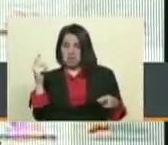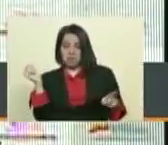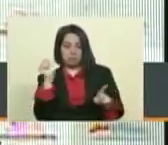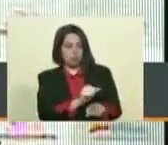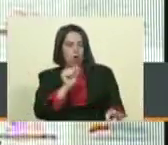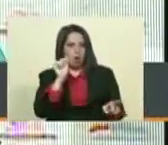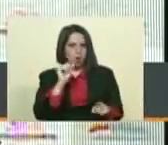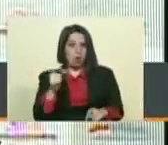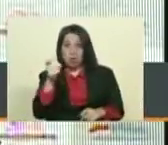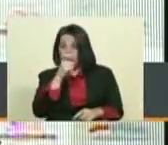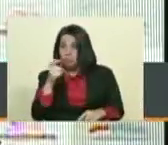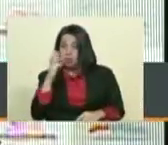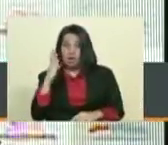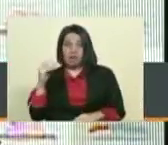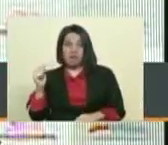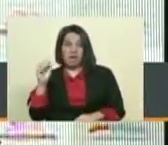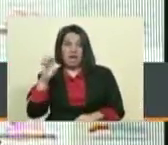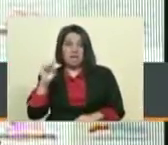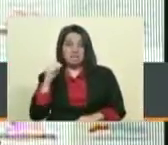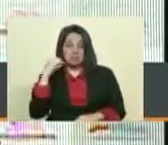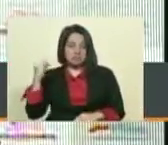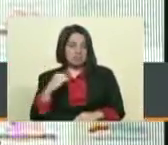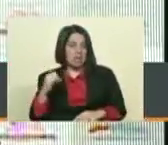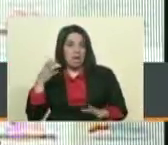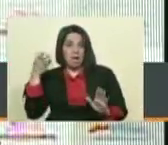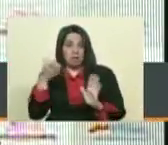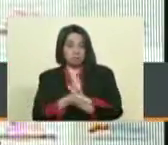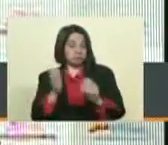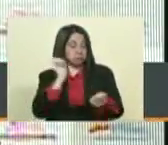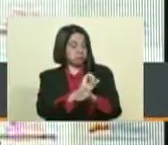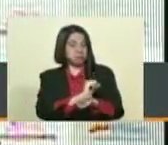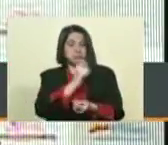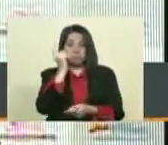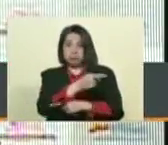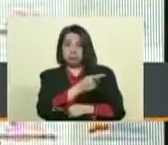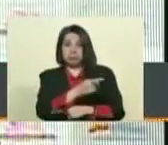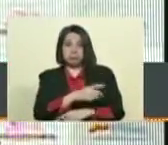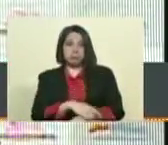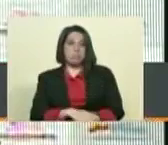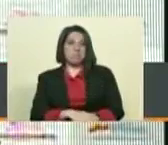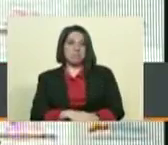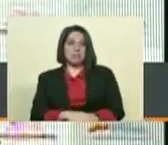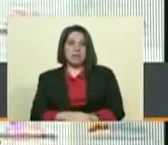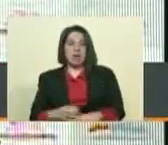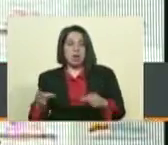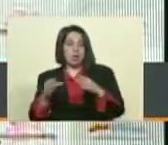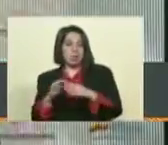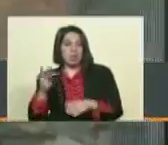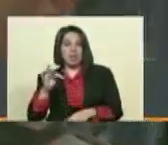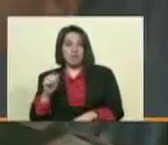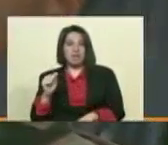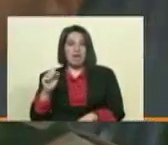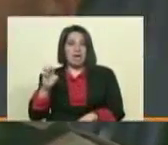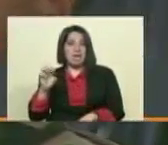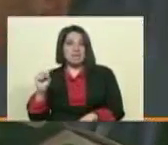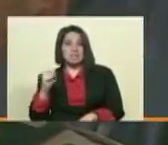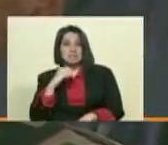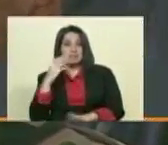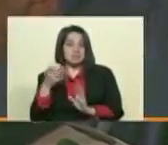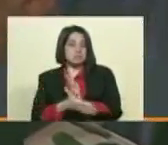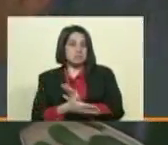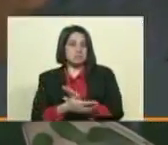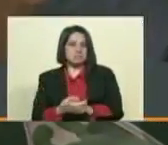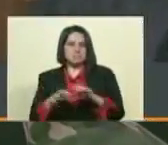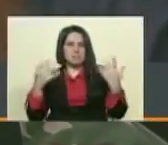Busca al grupo BAE, allá ni lo meta preso al bachaquero. O grupo, busca al grupo FAES. BAES y FAES. Vamos